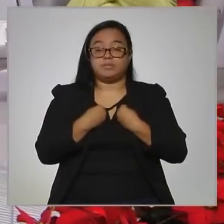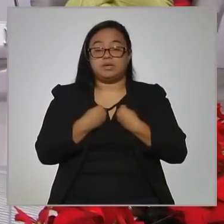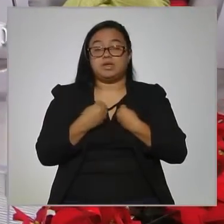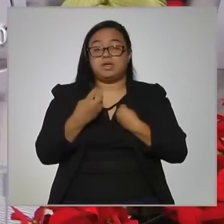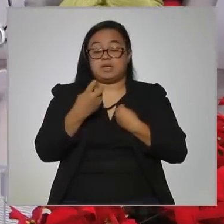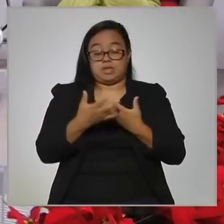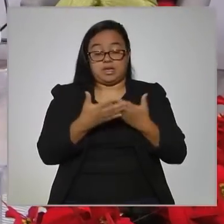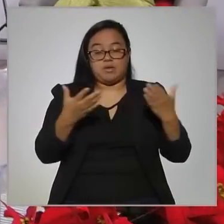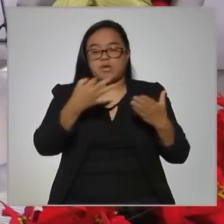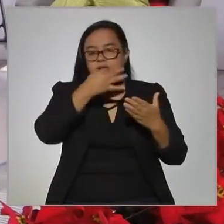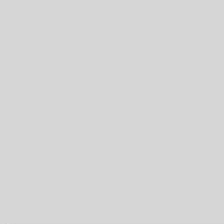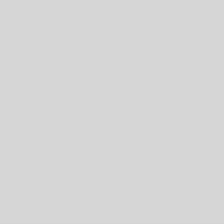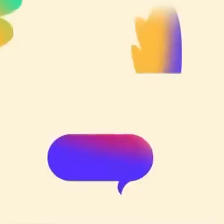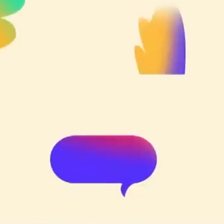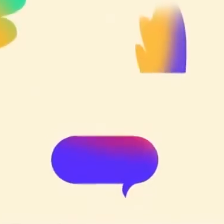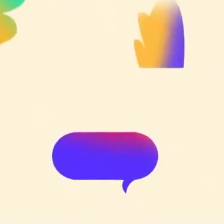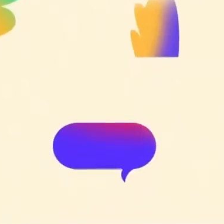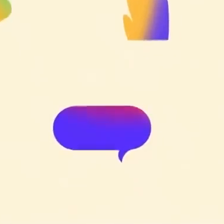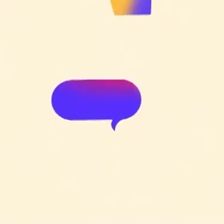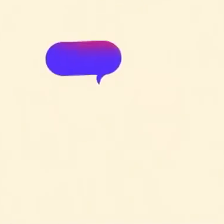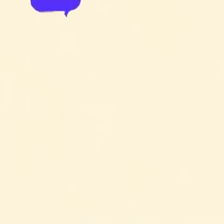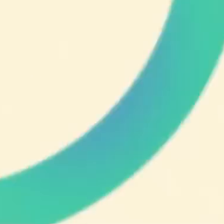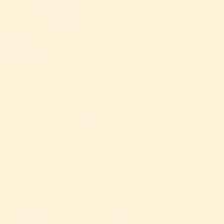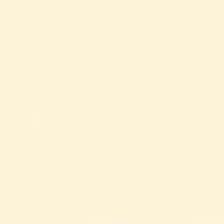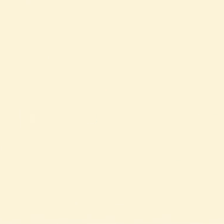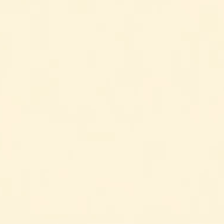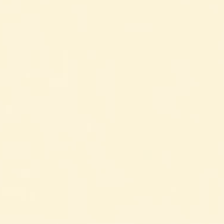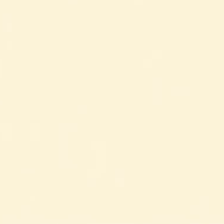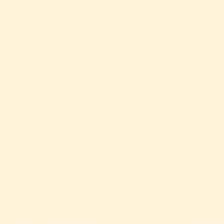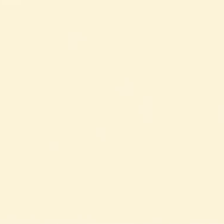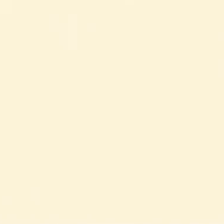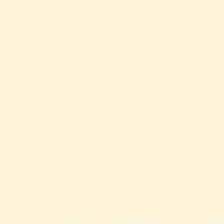es una fiesta tan importante.